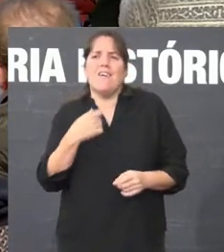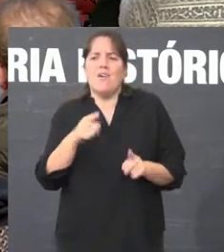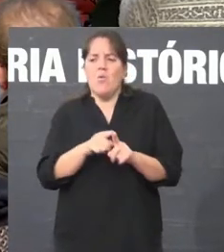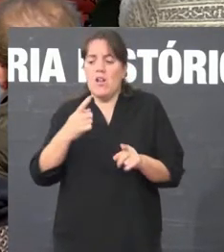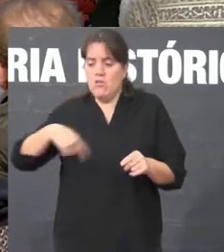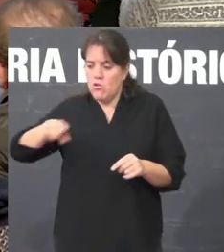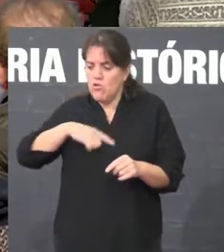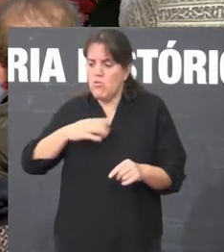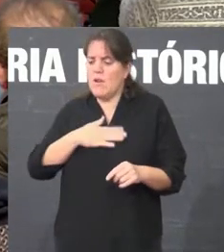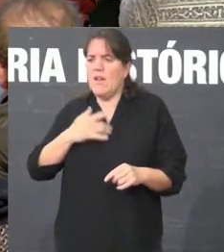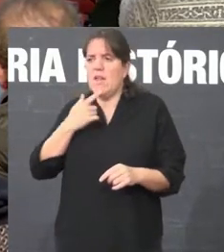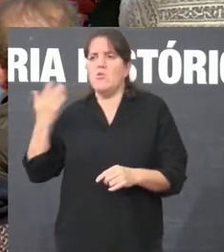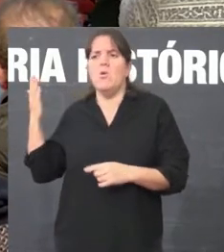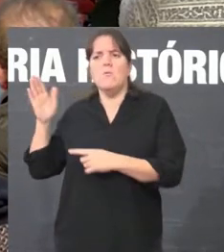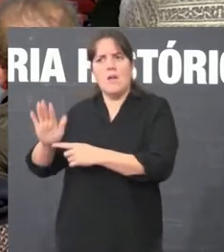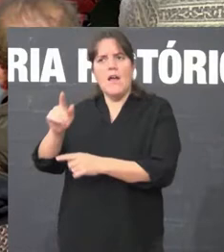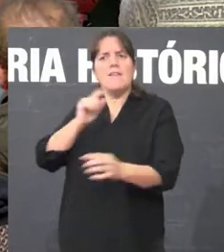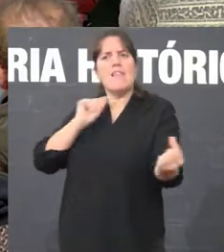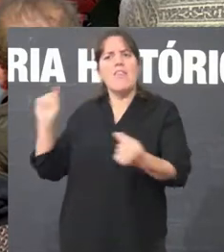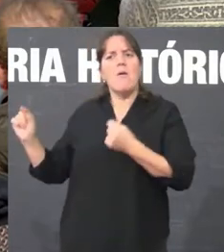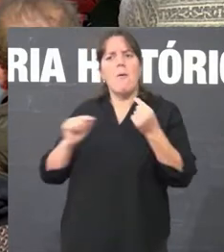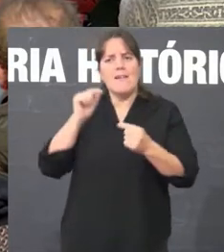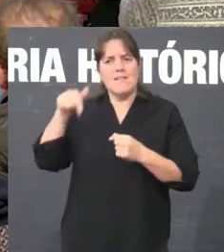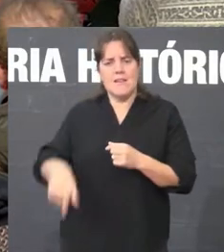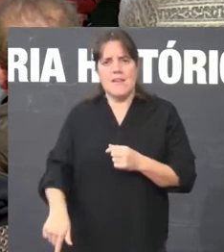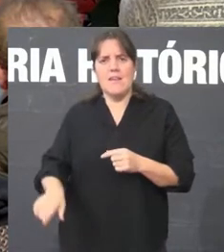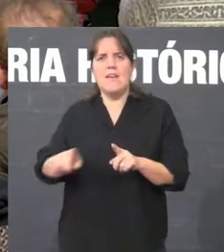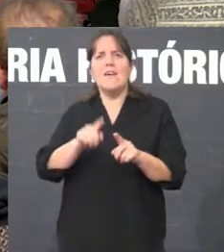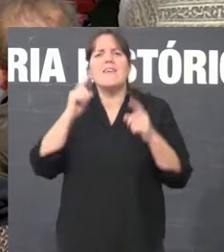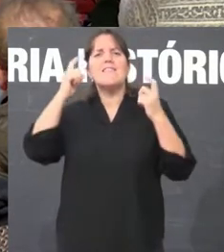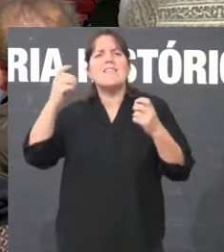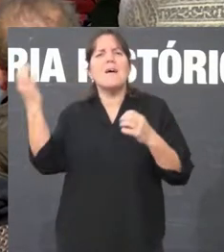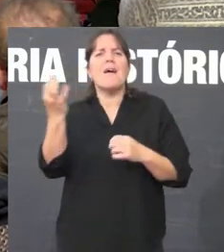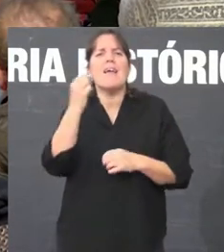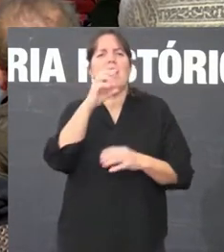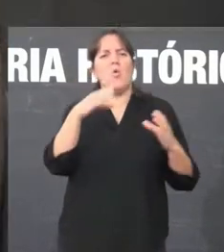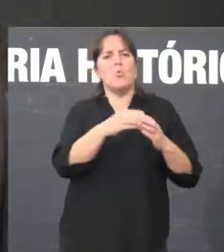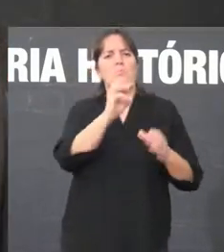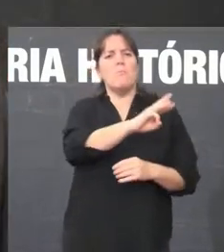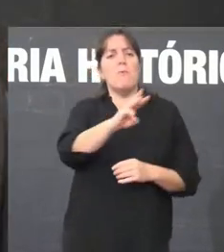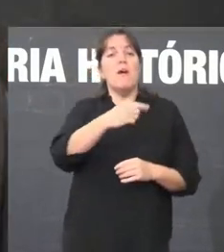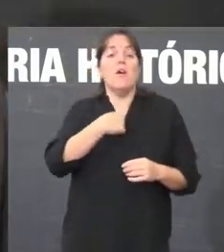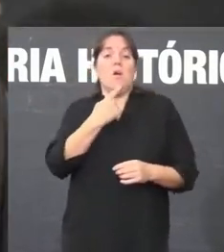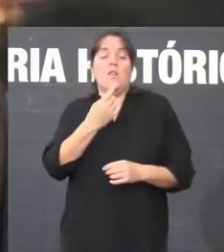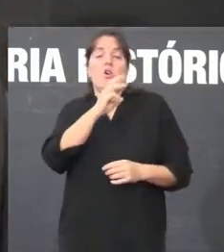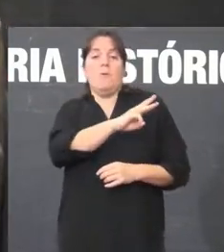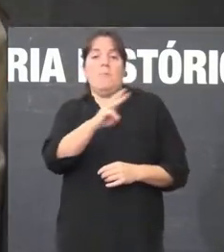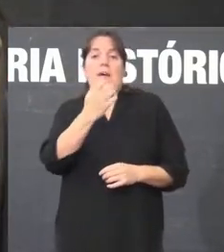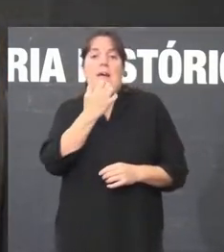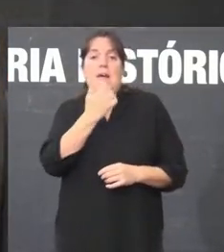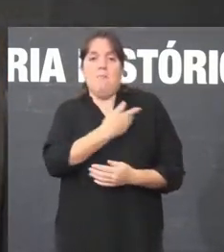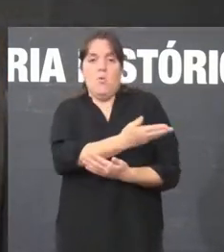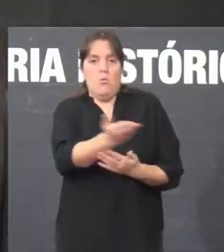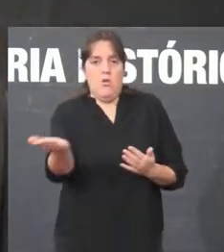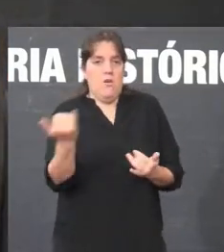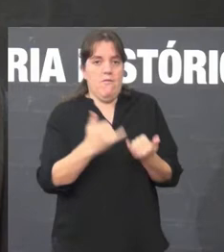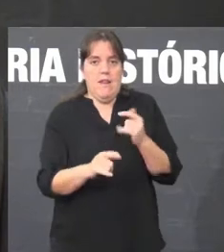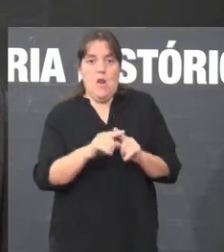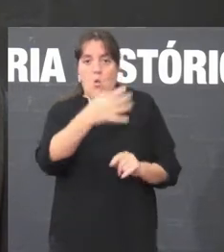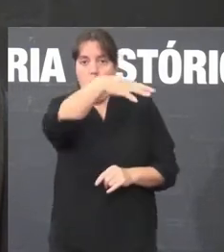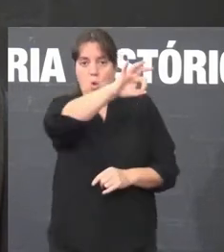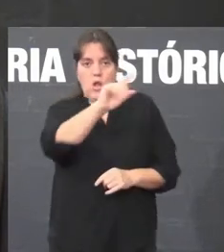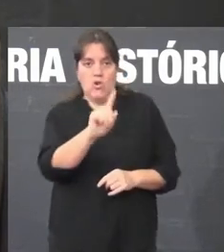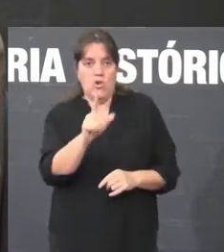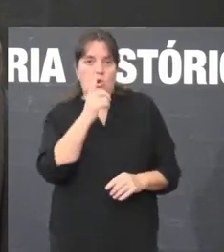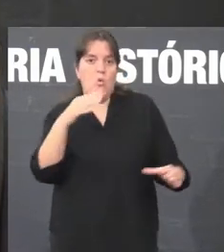esa intervención, ese debate hoxe aquí. Que intentaba o Partido Popular? Eu poño o Partido Popular de exemplo, pero son todas as forzas políticas